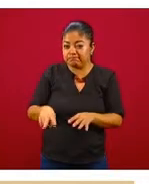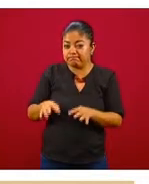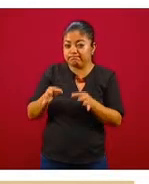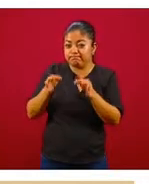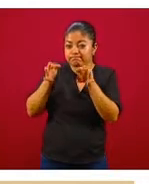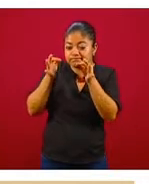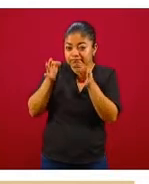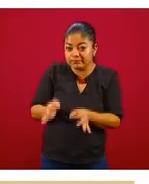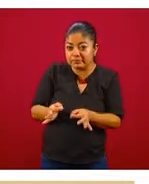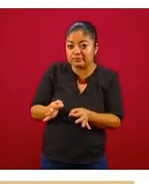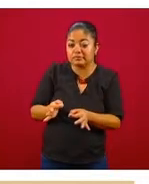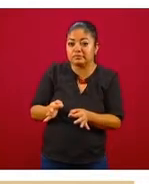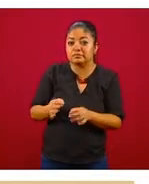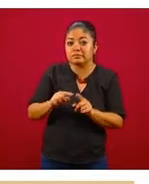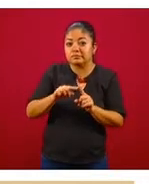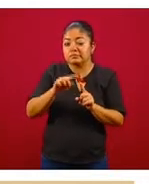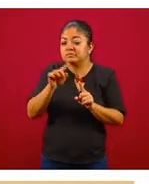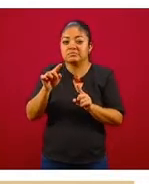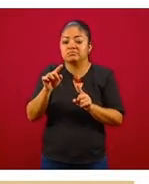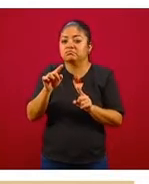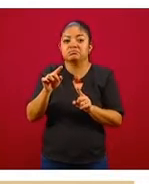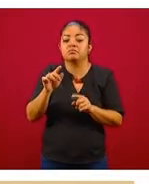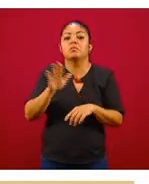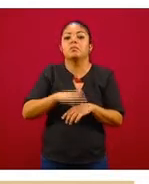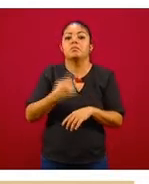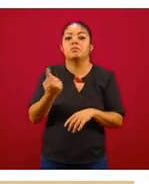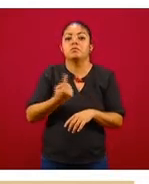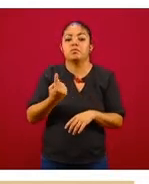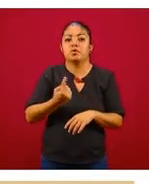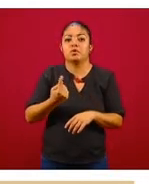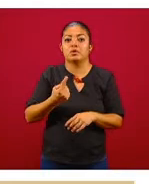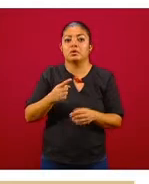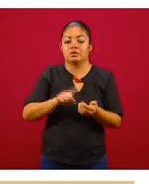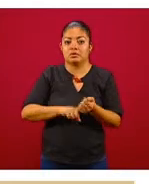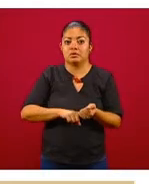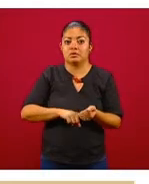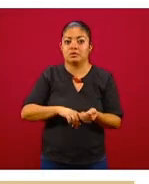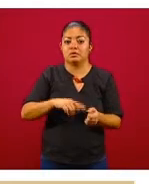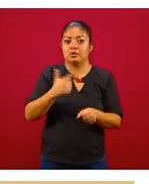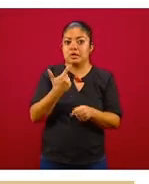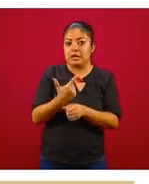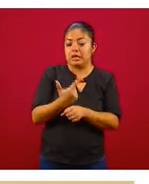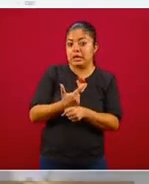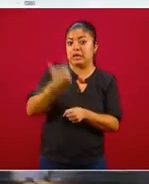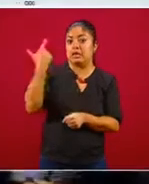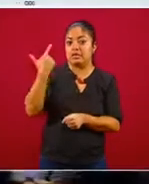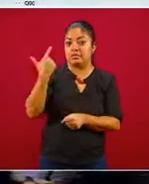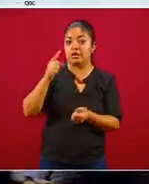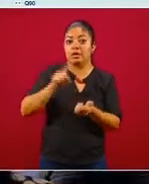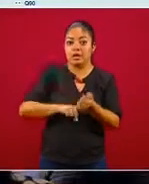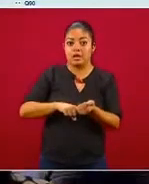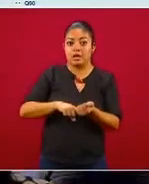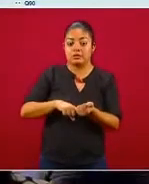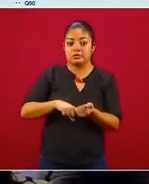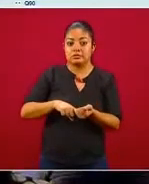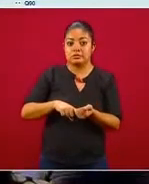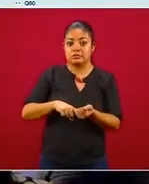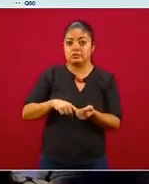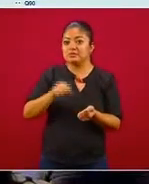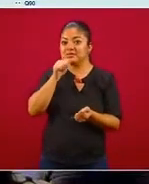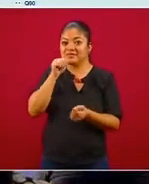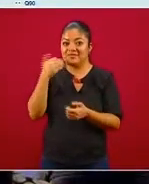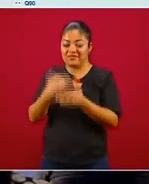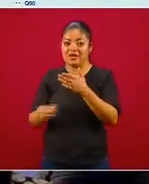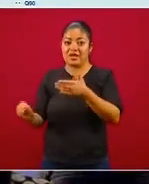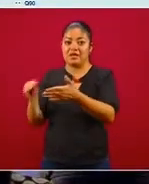is la a little predicción bit porque under the tenemos prediction aquí en la terapia because we have intensiva here varios a casos number que no of están cases considerados in en la the predicción. La ICU that explicación